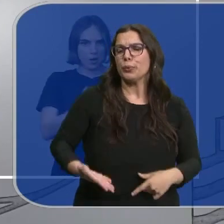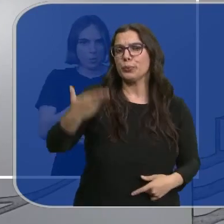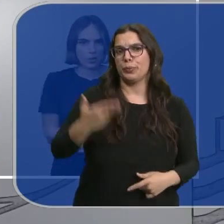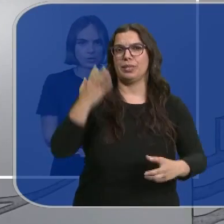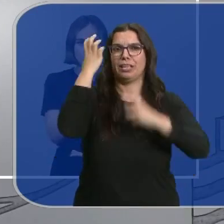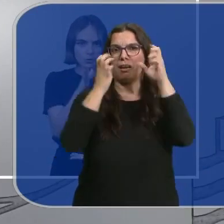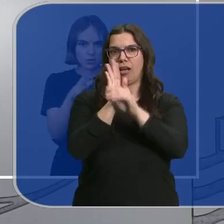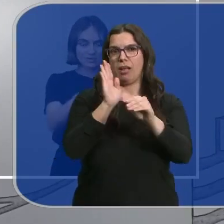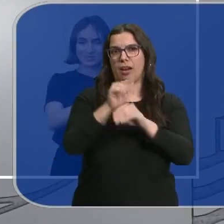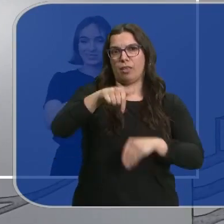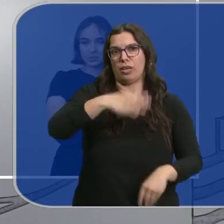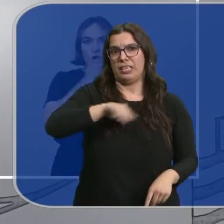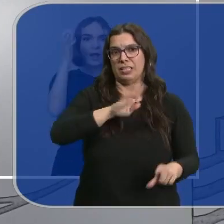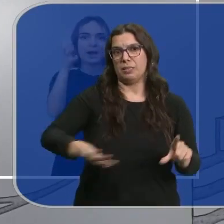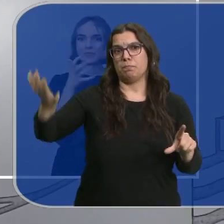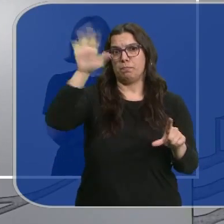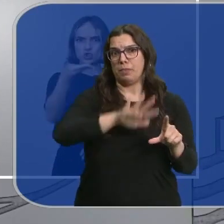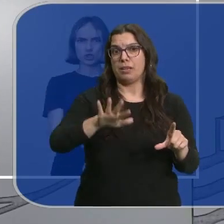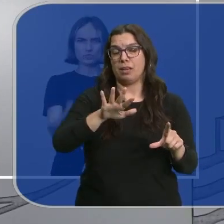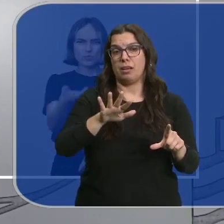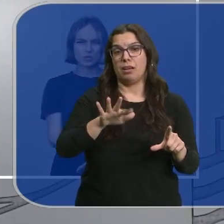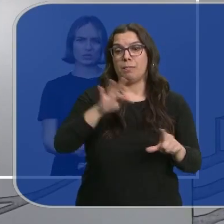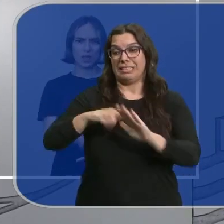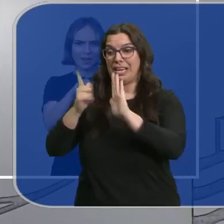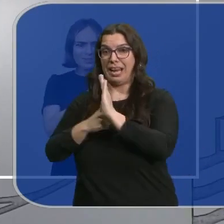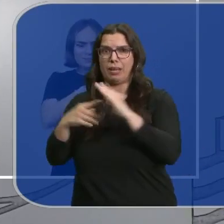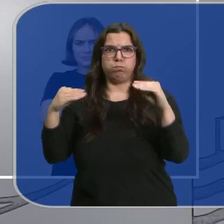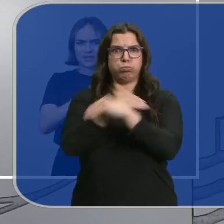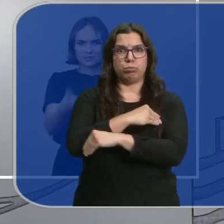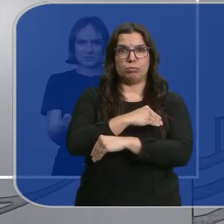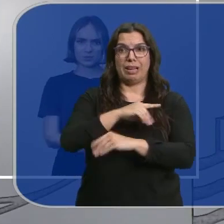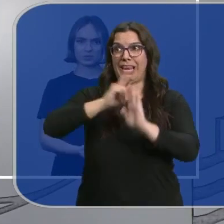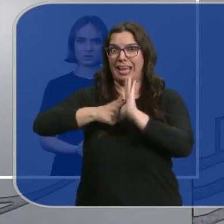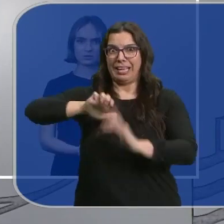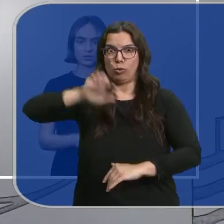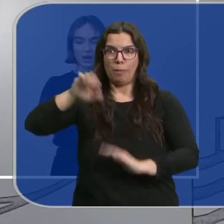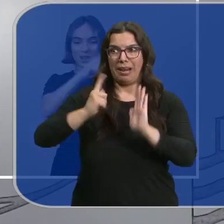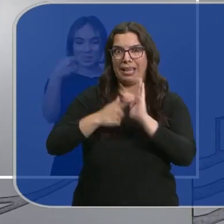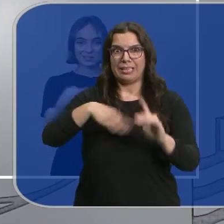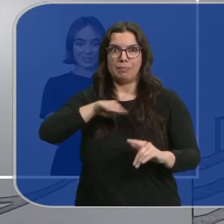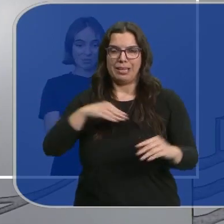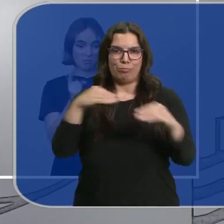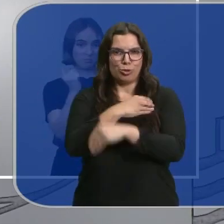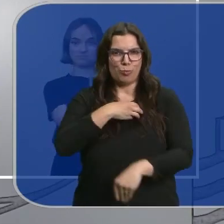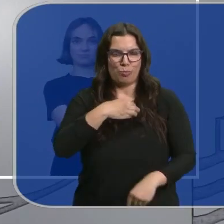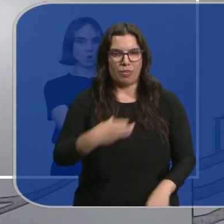es el sector ganadero en nuestro país, contraviniendo la legislación comunitaria y la legislación estatal